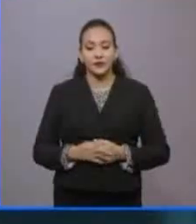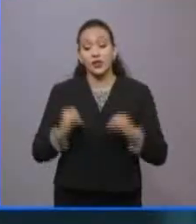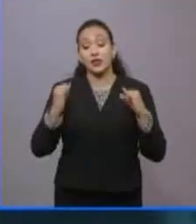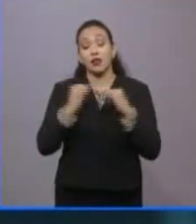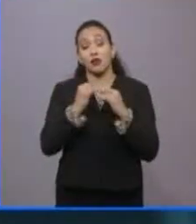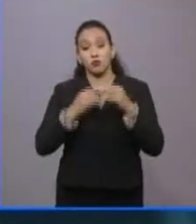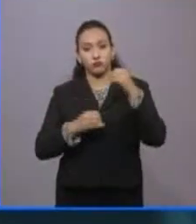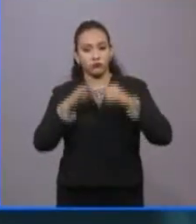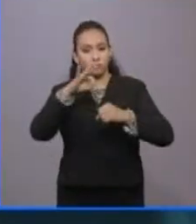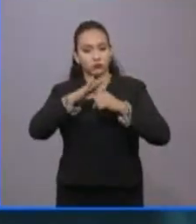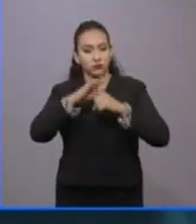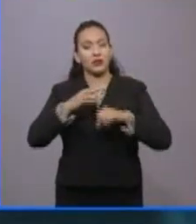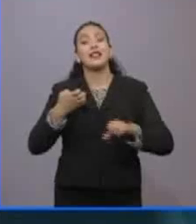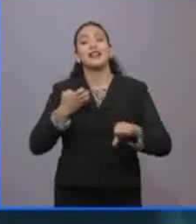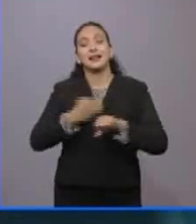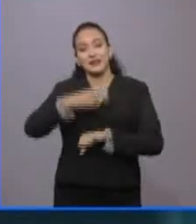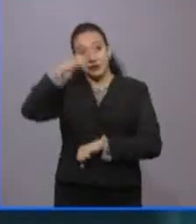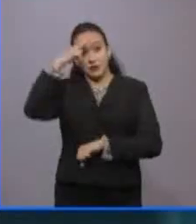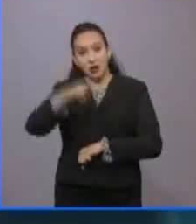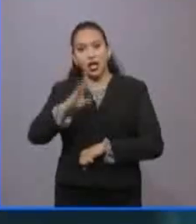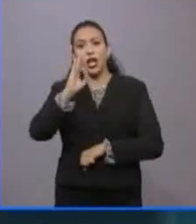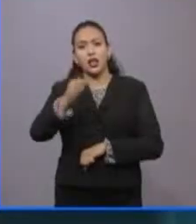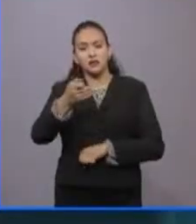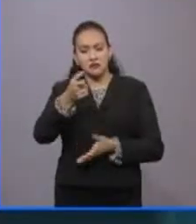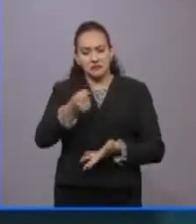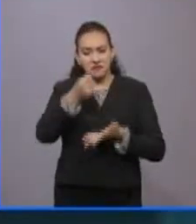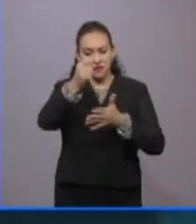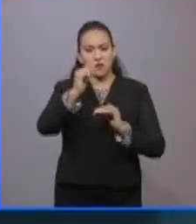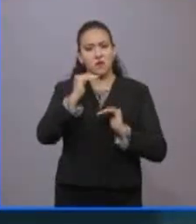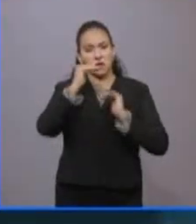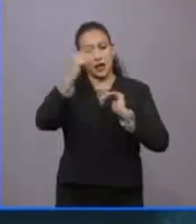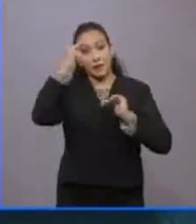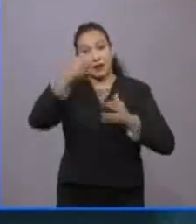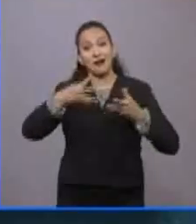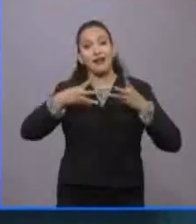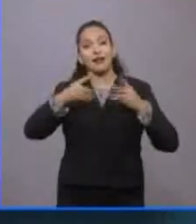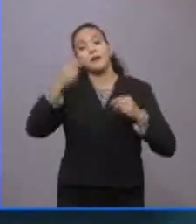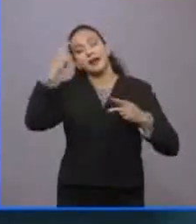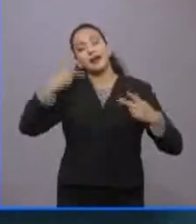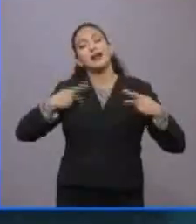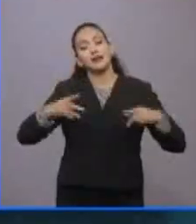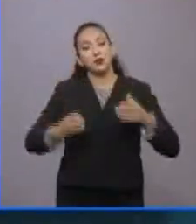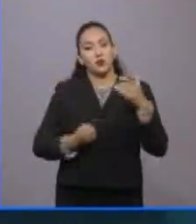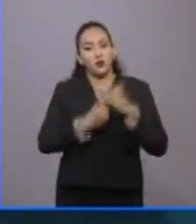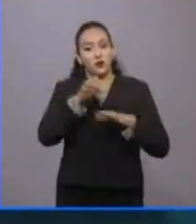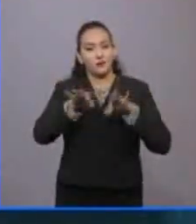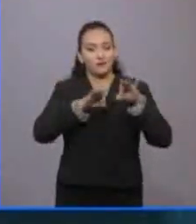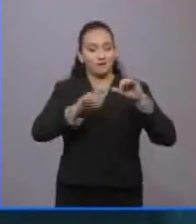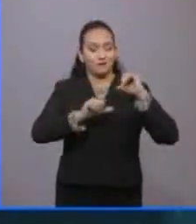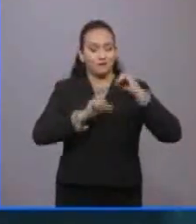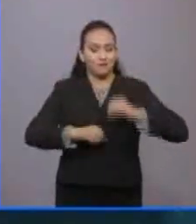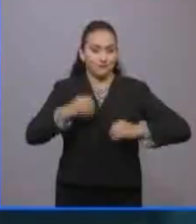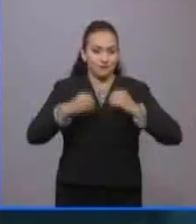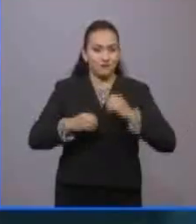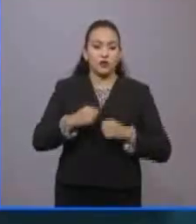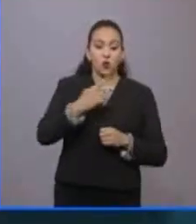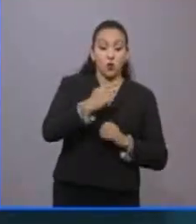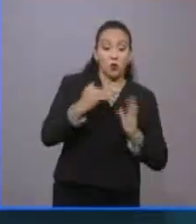Instituto Electoral del Estado de México aprobó los topes de campaña de las candidaturas a cargos del Poder Judicial Estatal, que serán